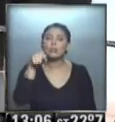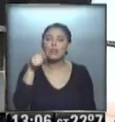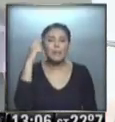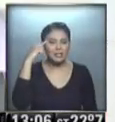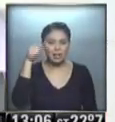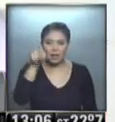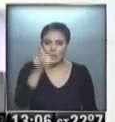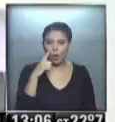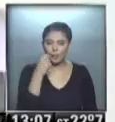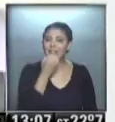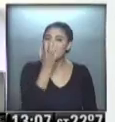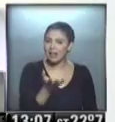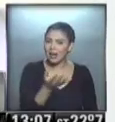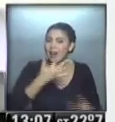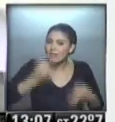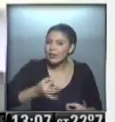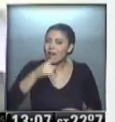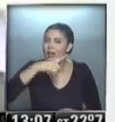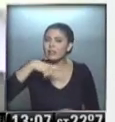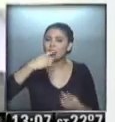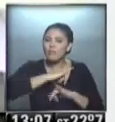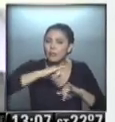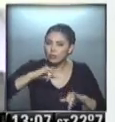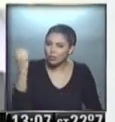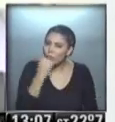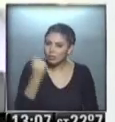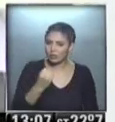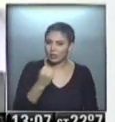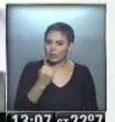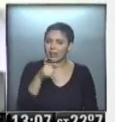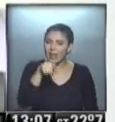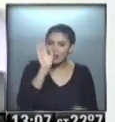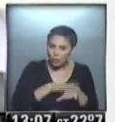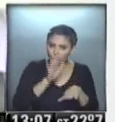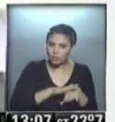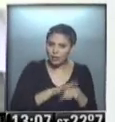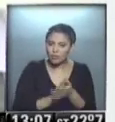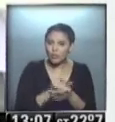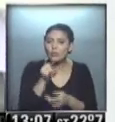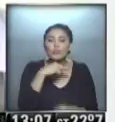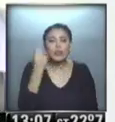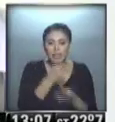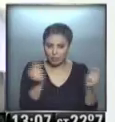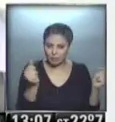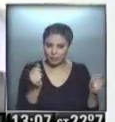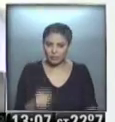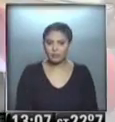hombre están los datos que realmente están buscando, que esta persona está implicada con la desaparición de su hija?